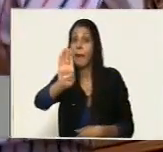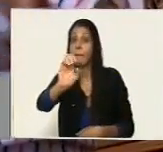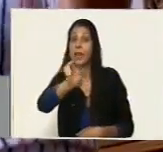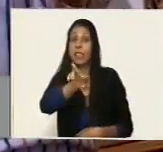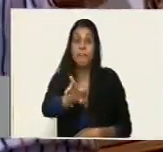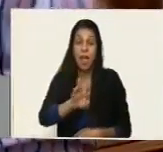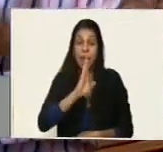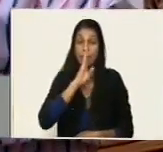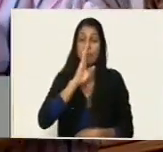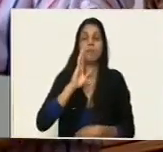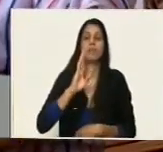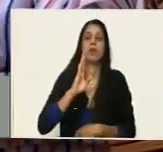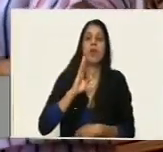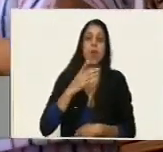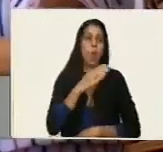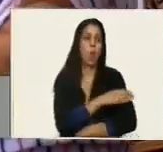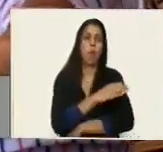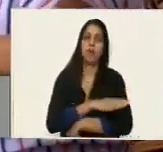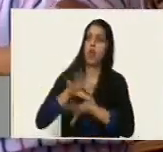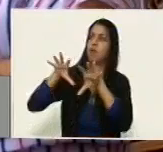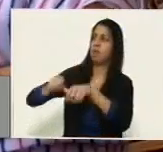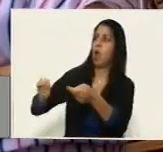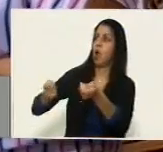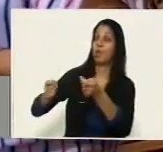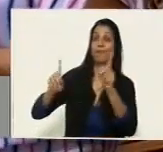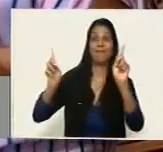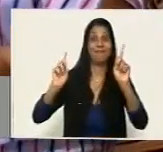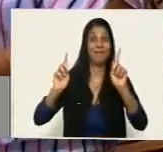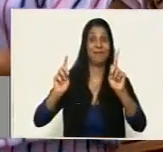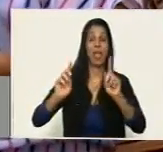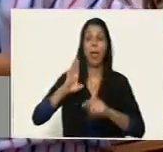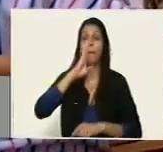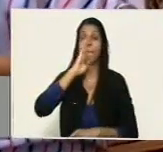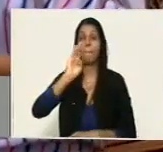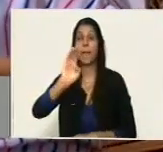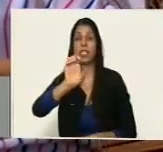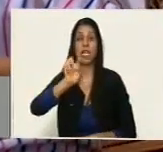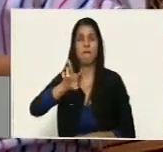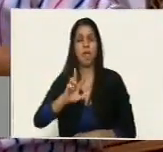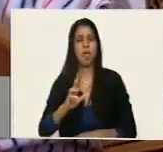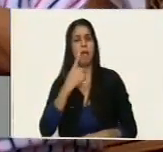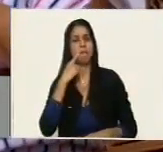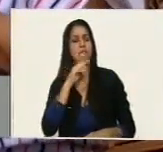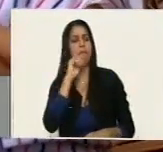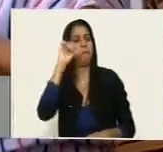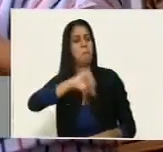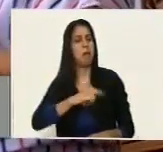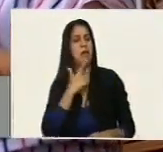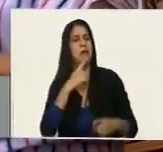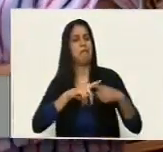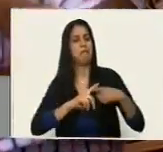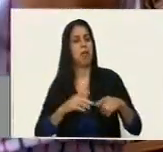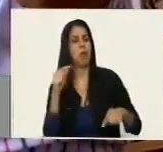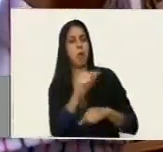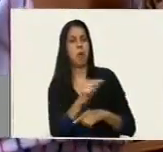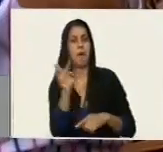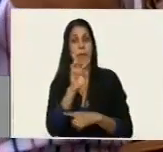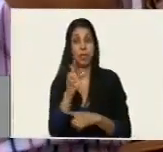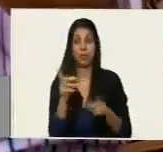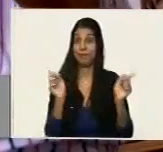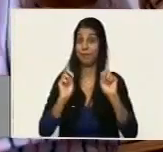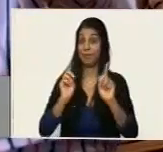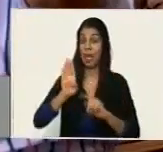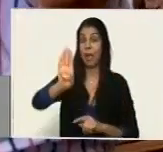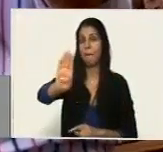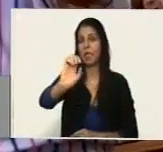no va a ser lo que quiera esa derecha, nuestro Banco Central no va a ser el Fondo Monetario Internacional, nuestro Banco Central va a seguir